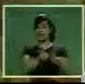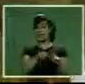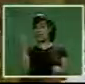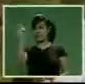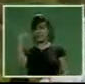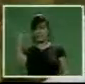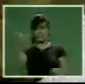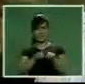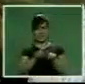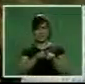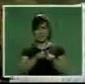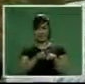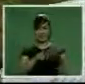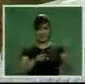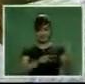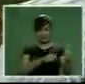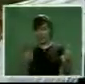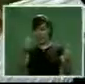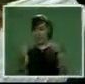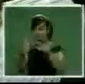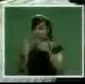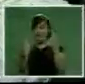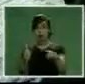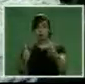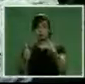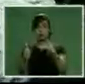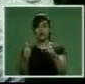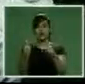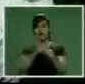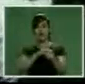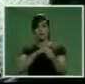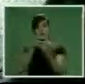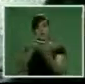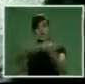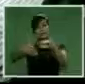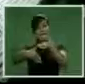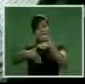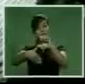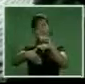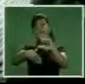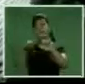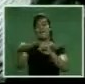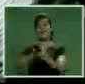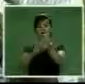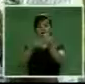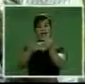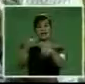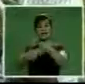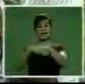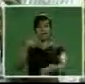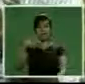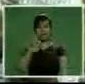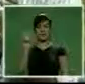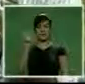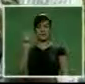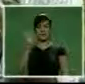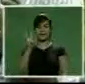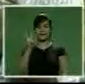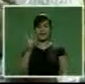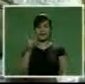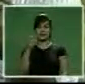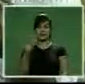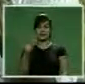tienen como vanguardia la revolución bolivariana, que son los dos centros que confrontan. Ellos están metiendo millones de